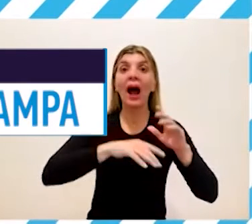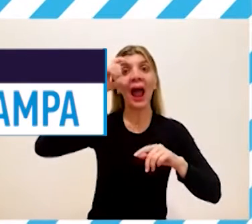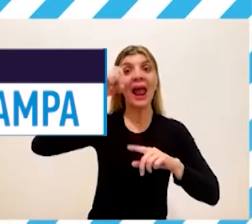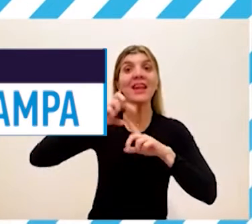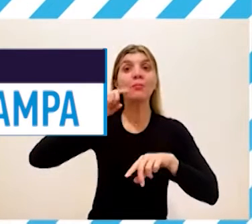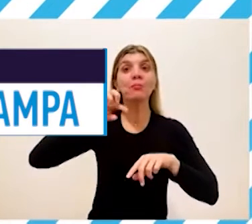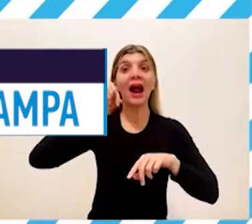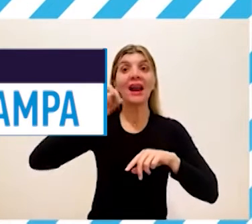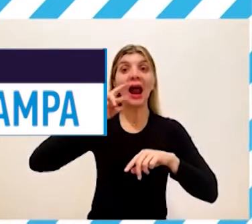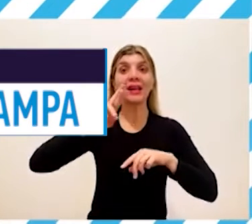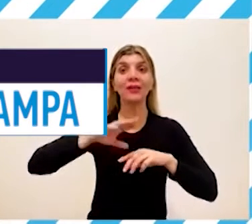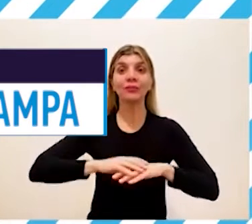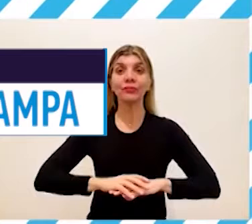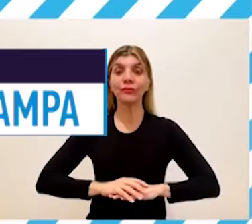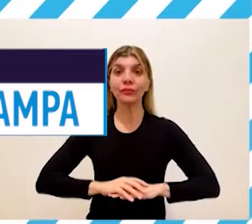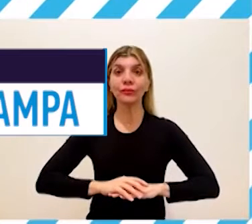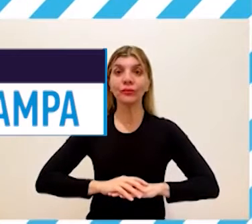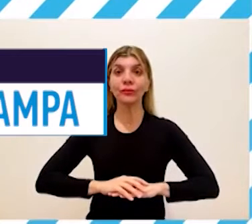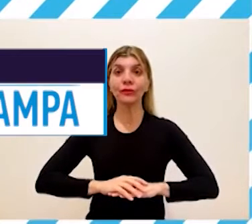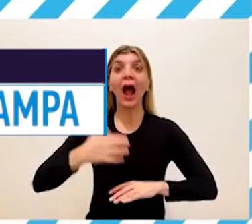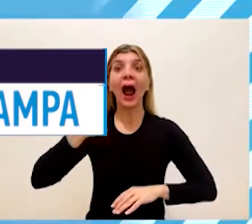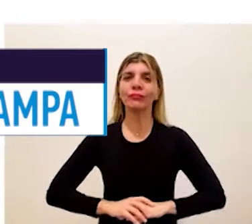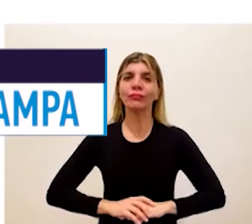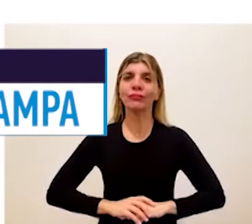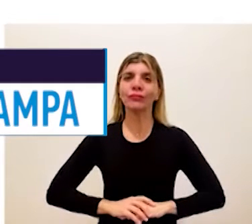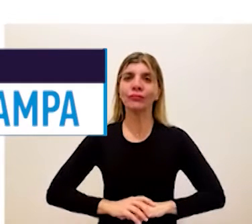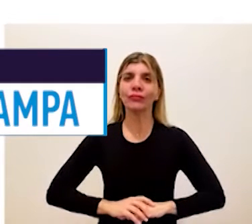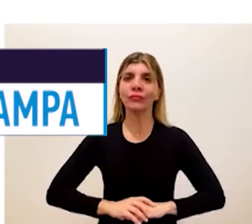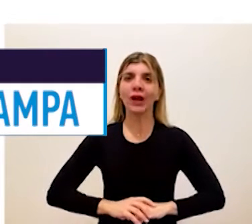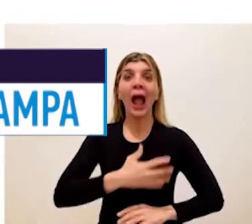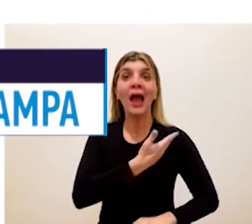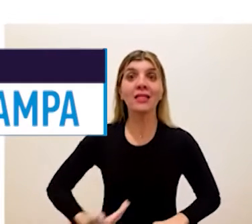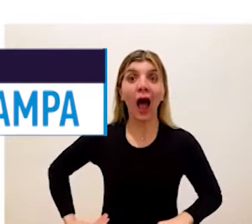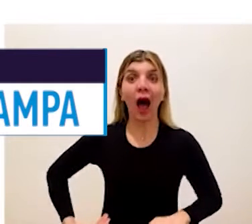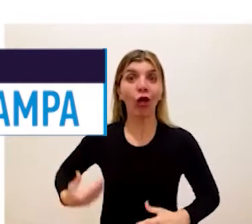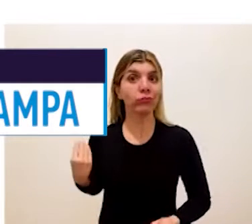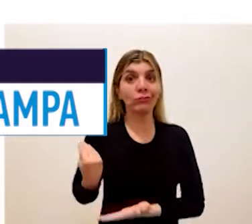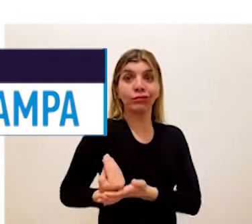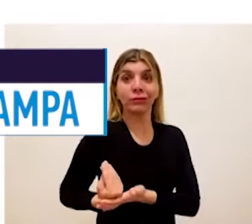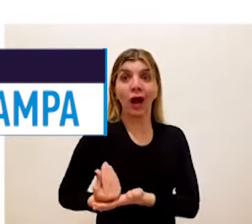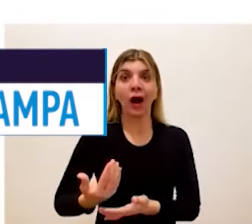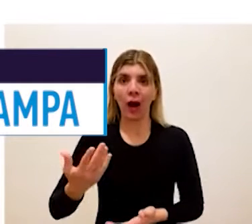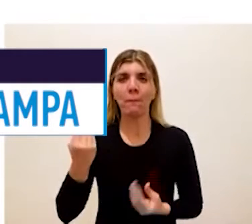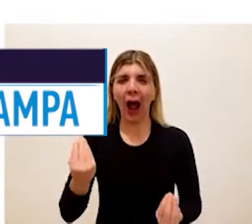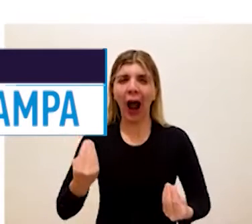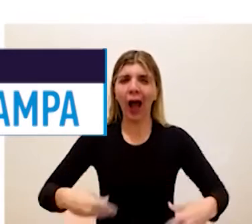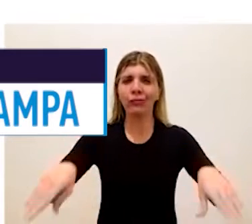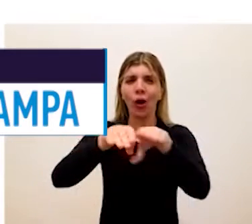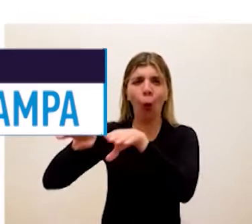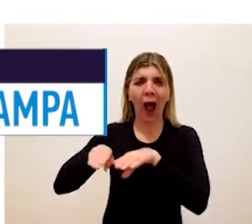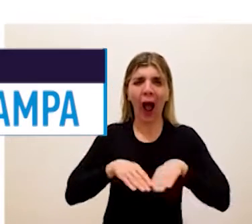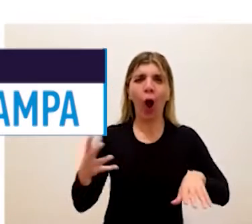de todos los expedientes que estaban allí arrojados en cajas y podemos empezar a